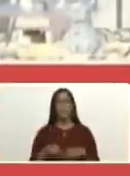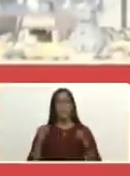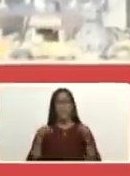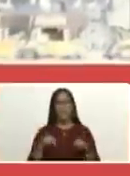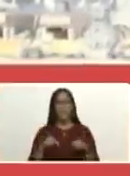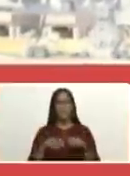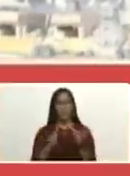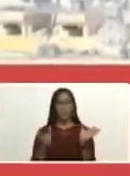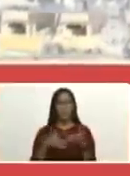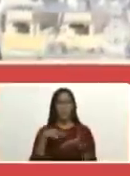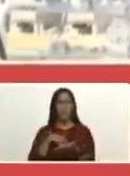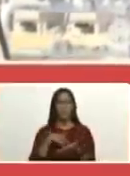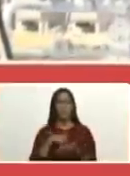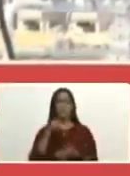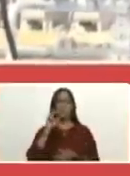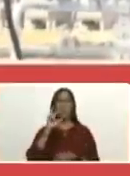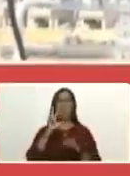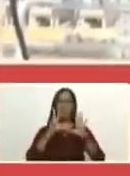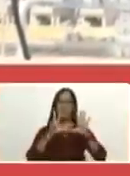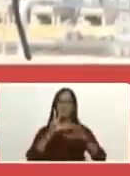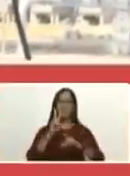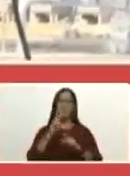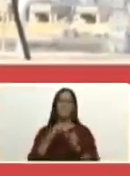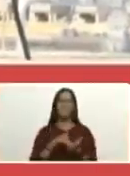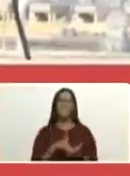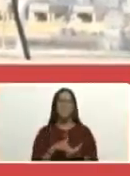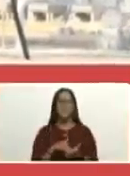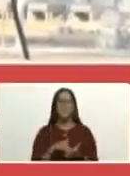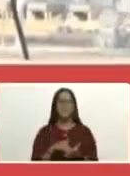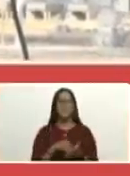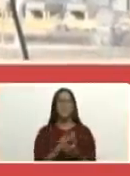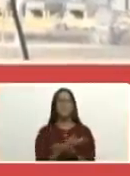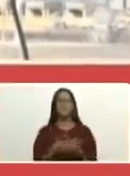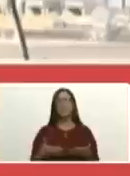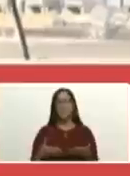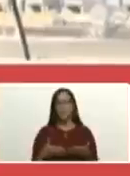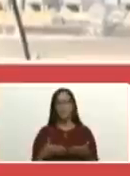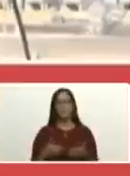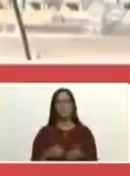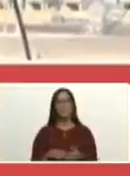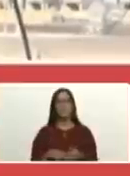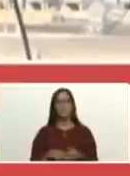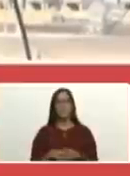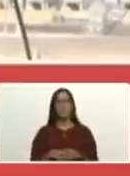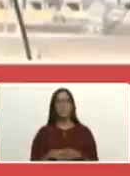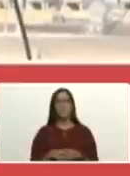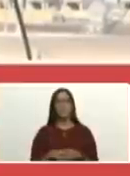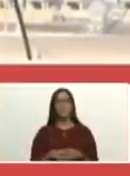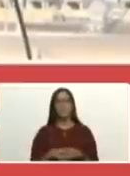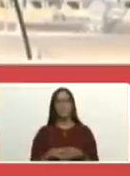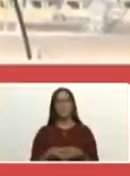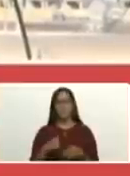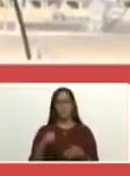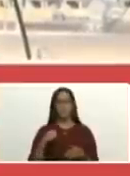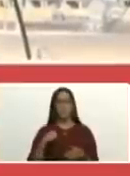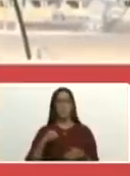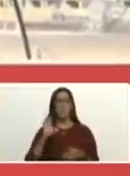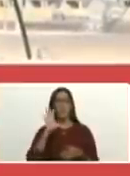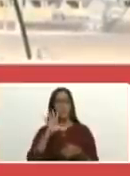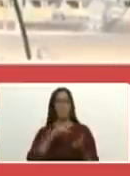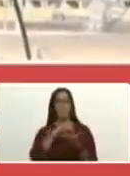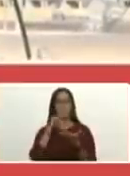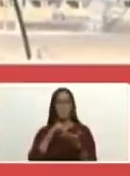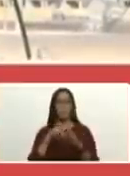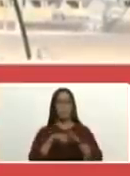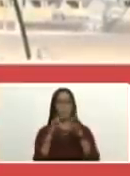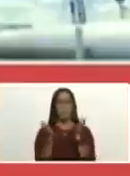son 82 mil millones. Si fuéramos una nación, creo que fuéramos la quinta nación del mundo en reserva. Y aquí